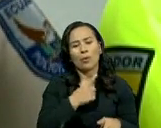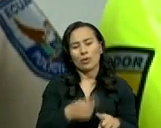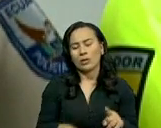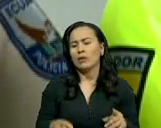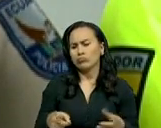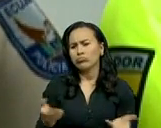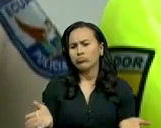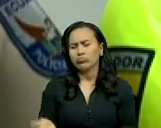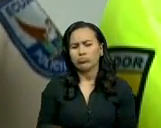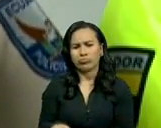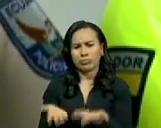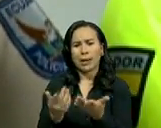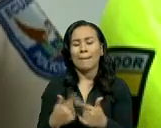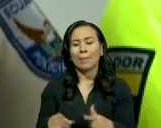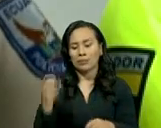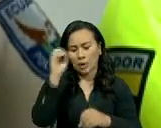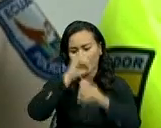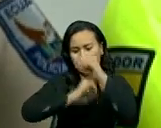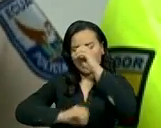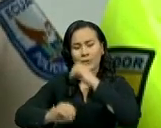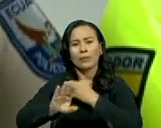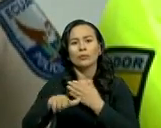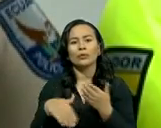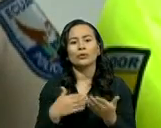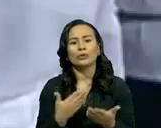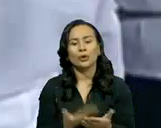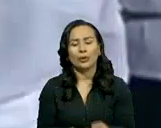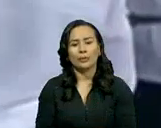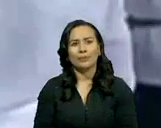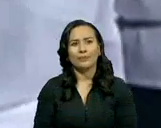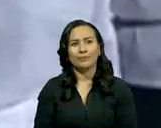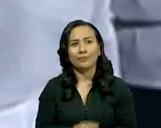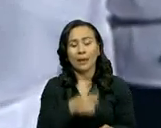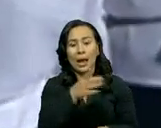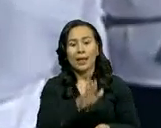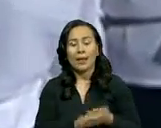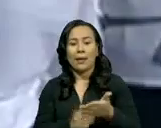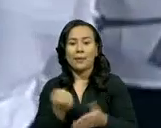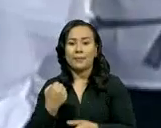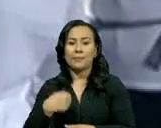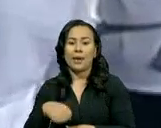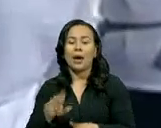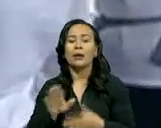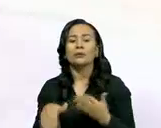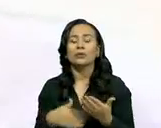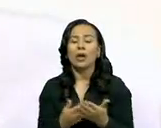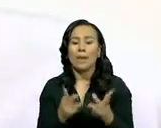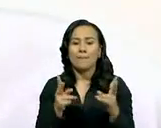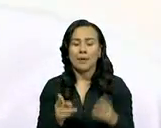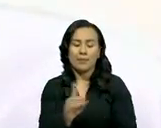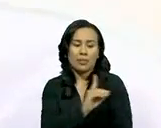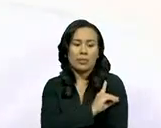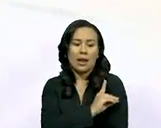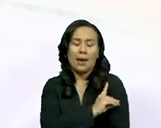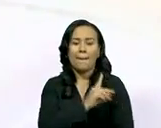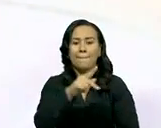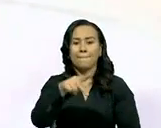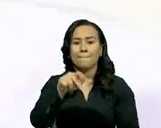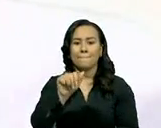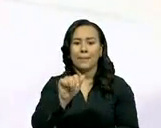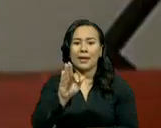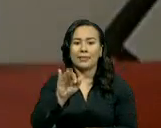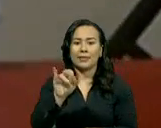otra acción. Eso la verificamos posteriormente, está verificado así. Esta salida del país fue anticipada por el mismo Patiño, quien en una entrevista con un